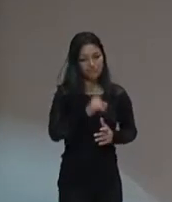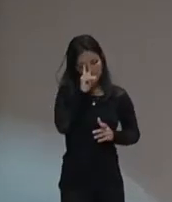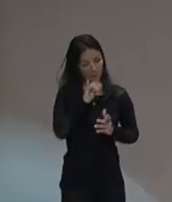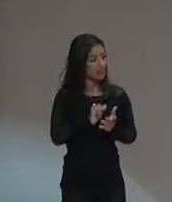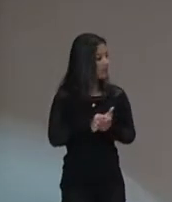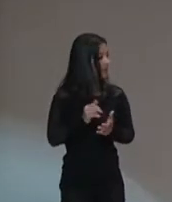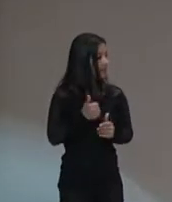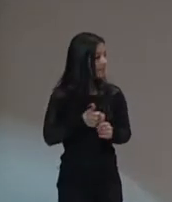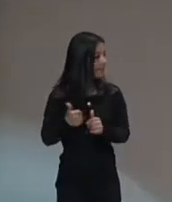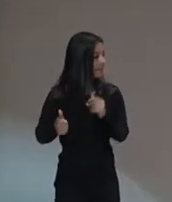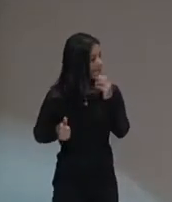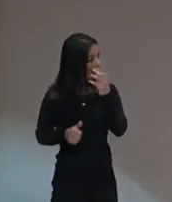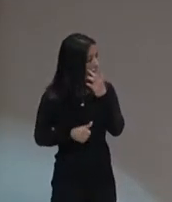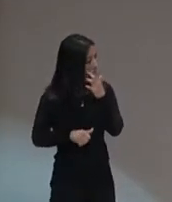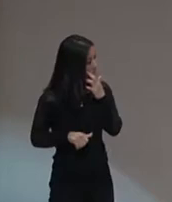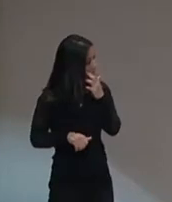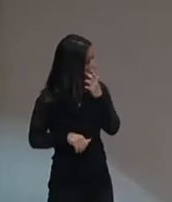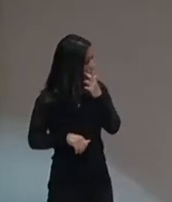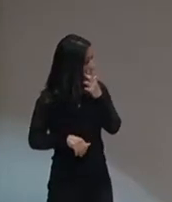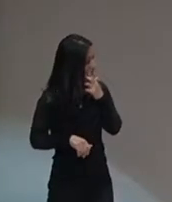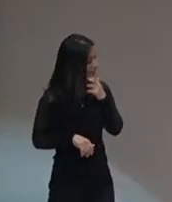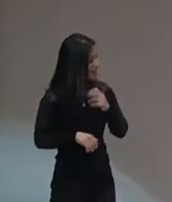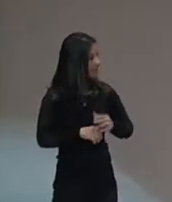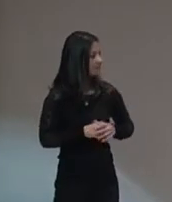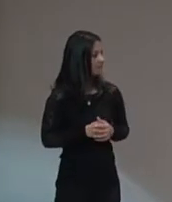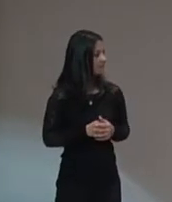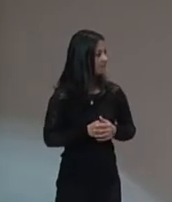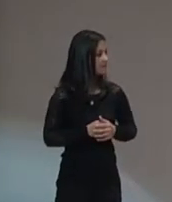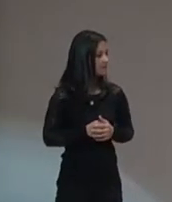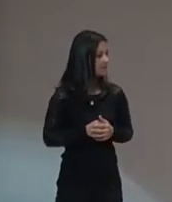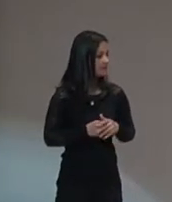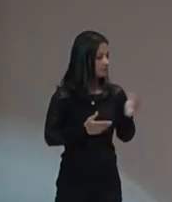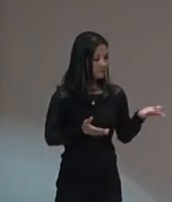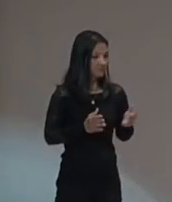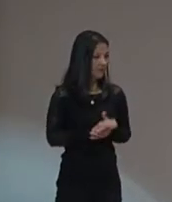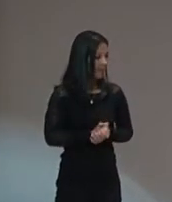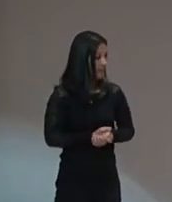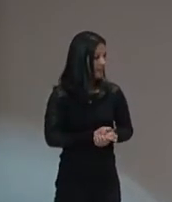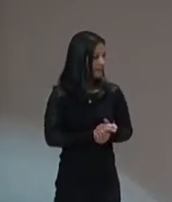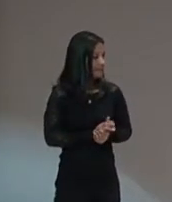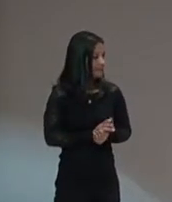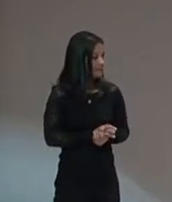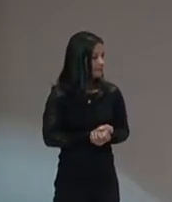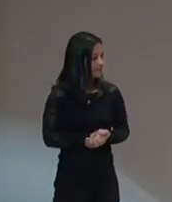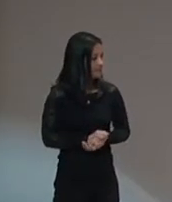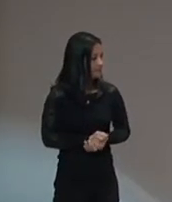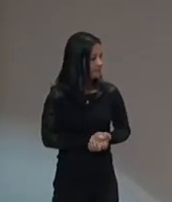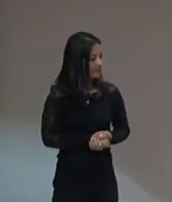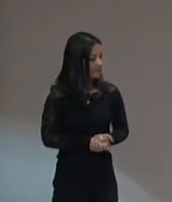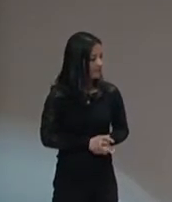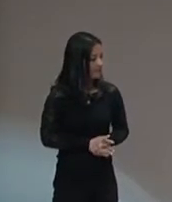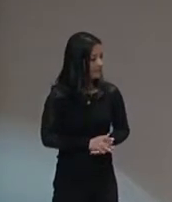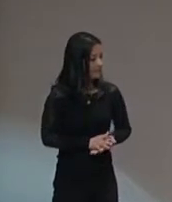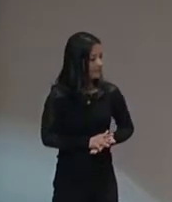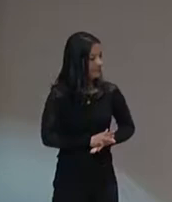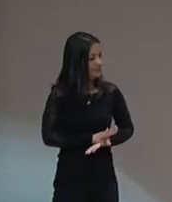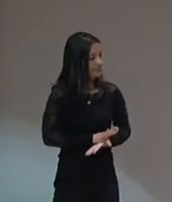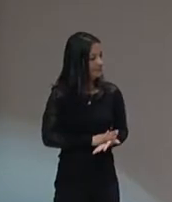quieren, Dilia, comienza tú primero. Sí, dale tú primero.